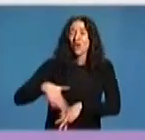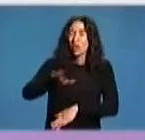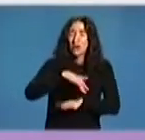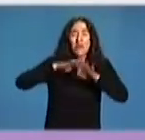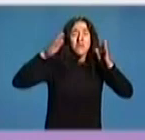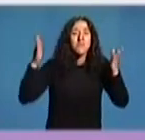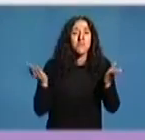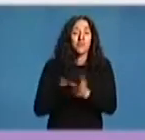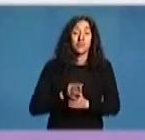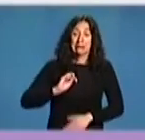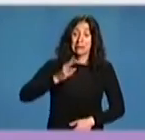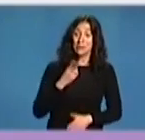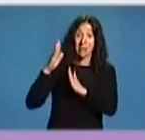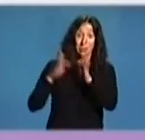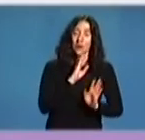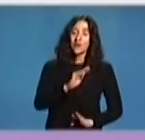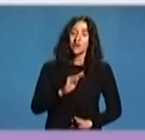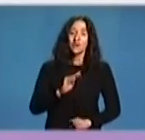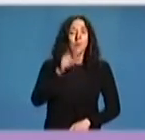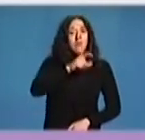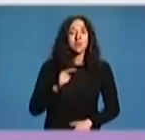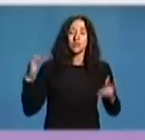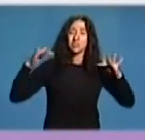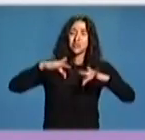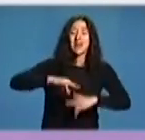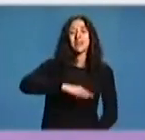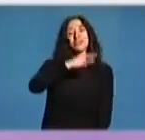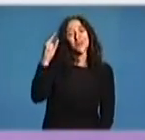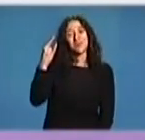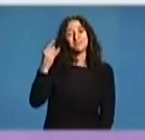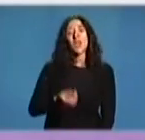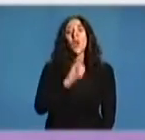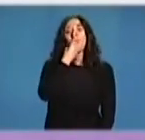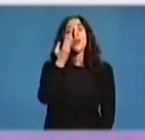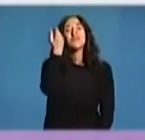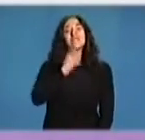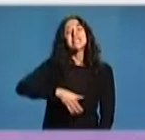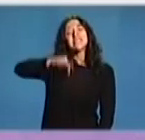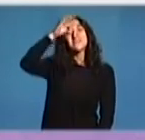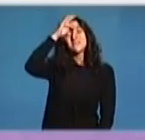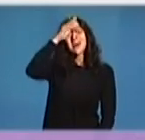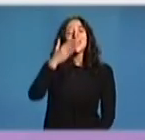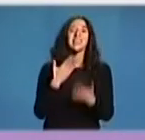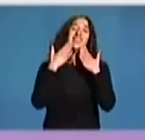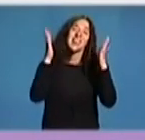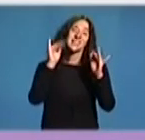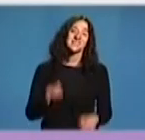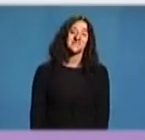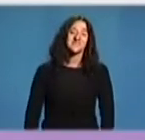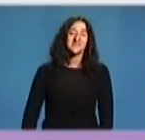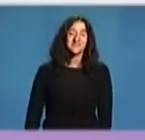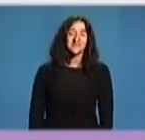súa segunda edición conseguiu duplicar o número de asistentes. Que pasen unha feliz semana. Grazas por estar aquí.